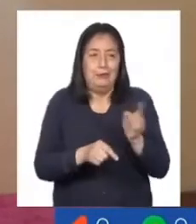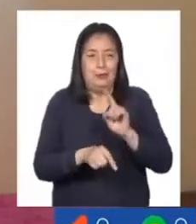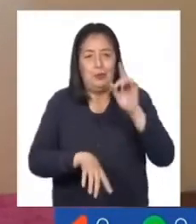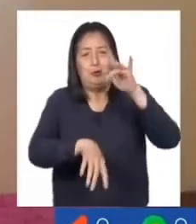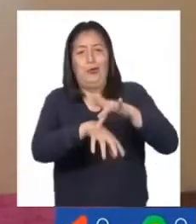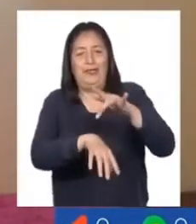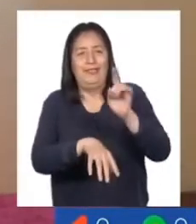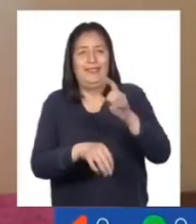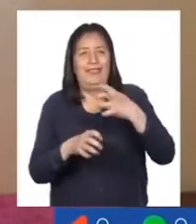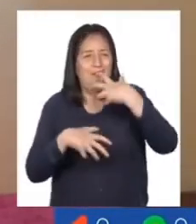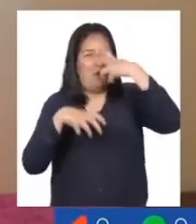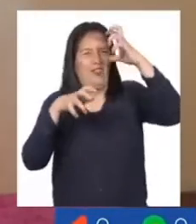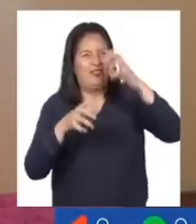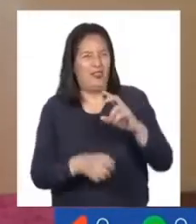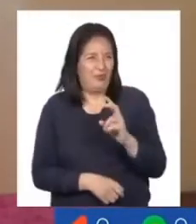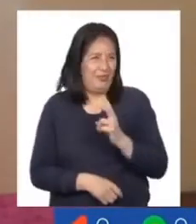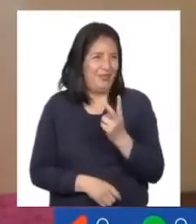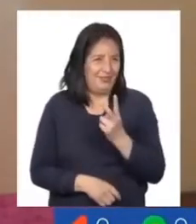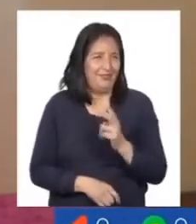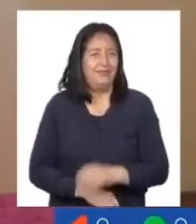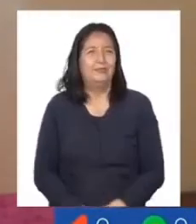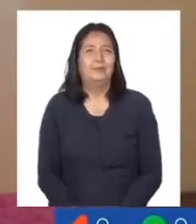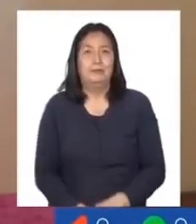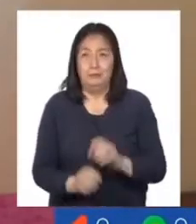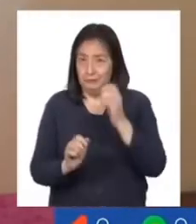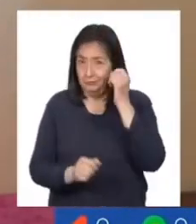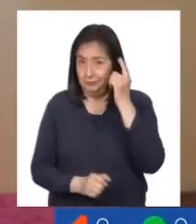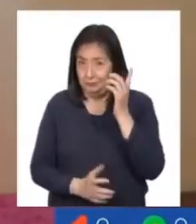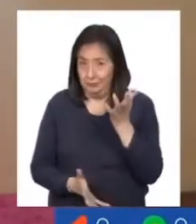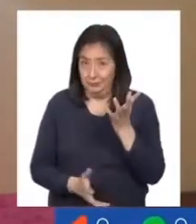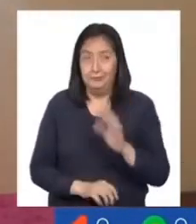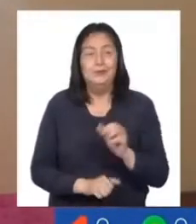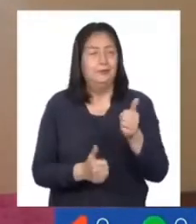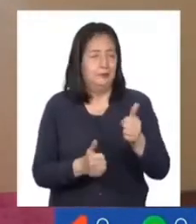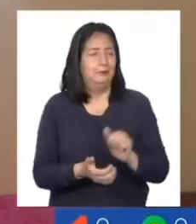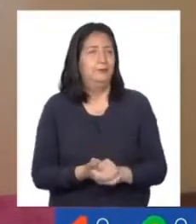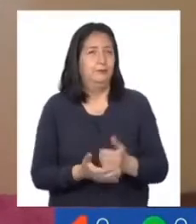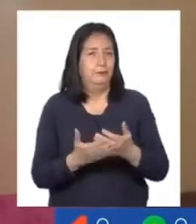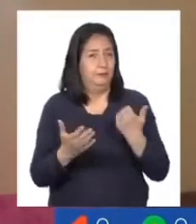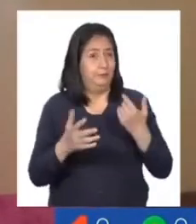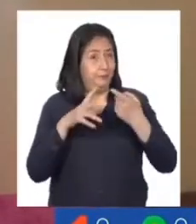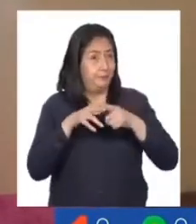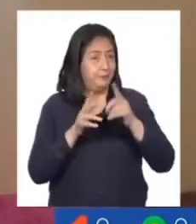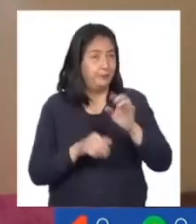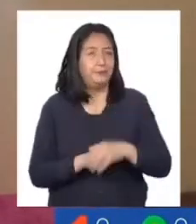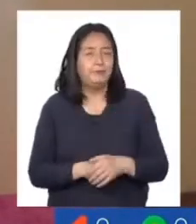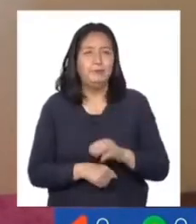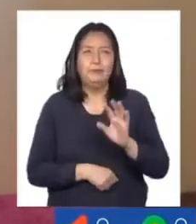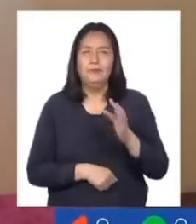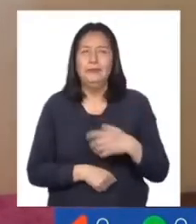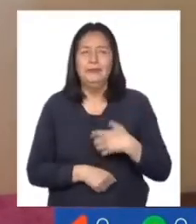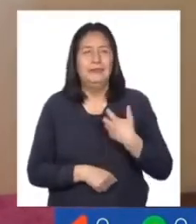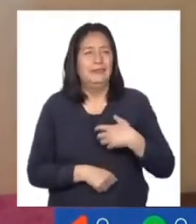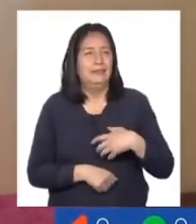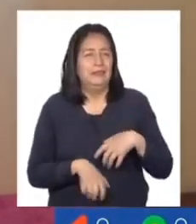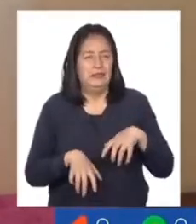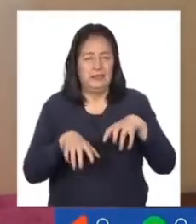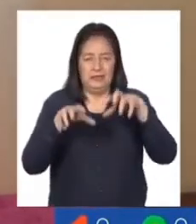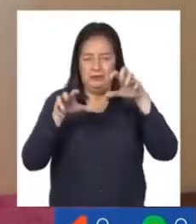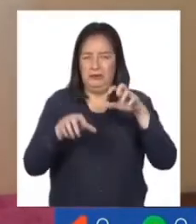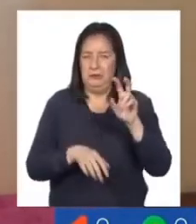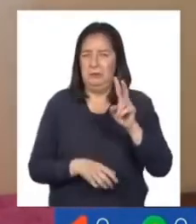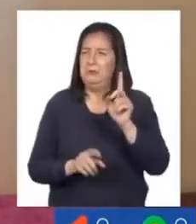ser tocados por el monstruo verde. ¿Sí? Antes de iniciar, el monstruo verde